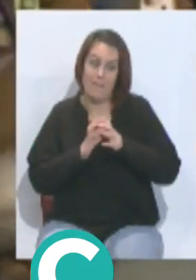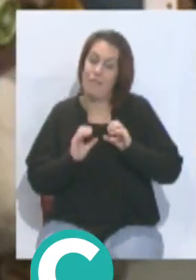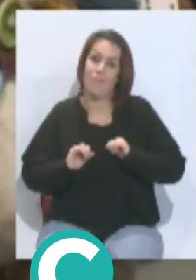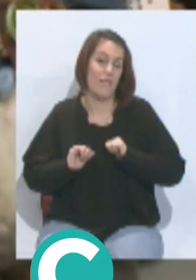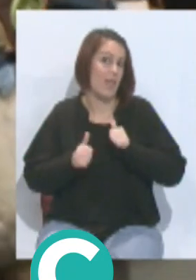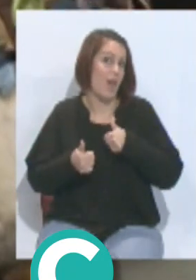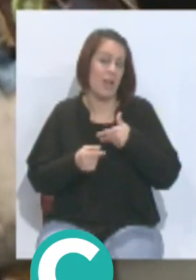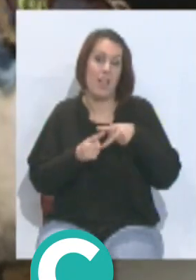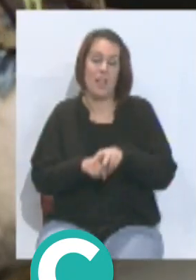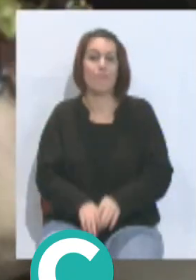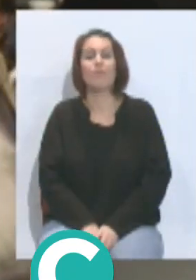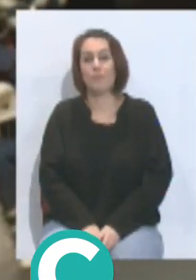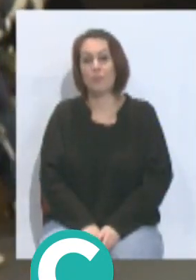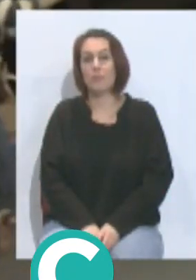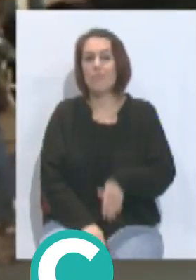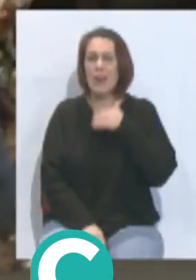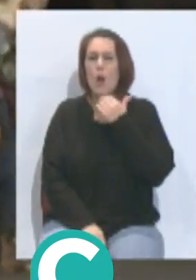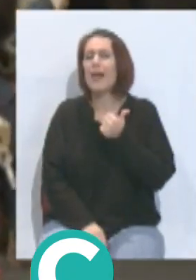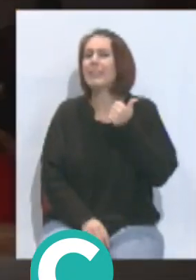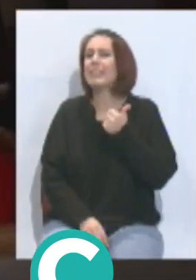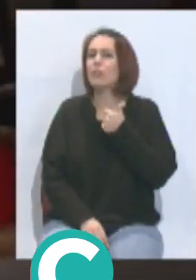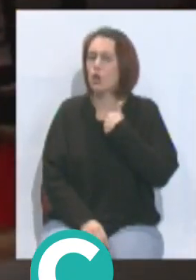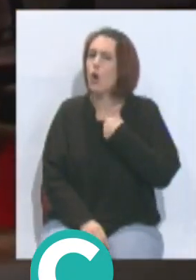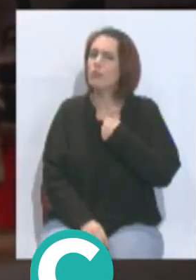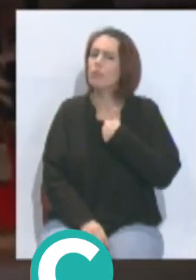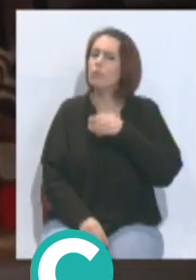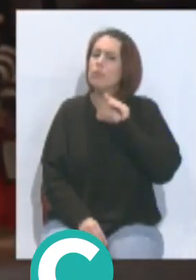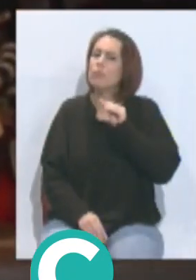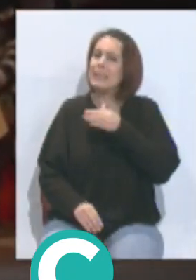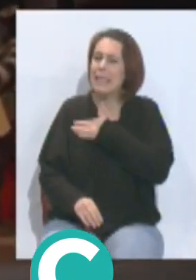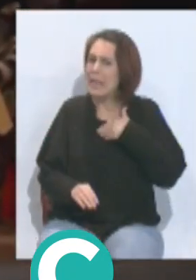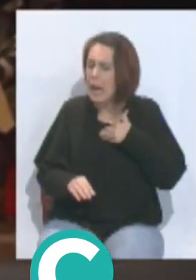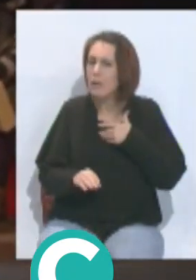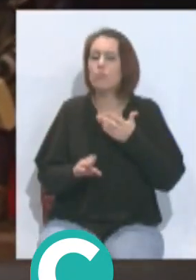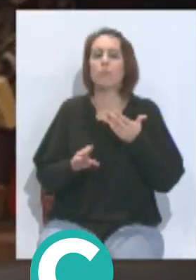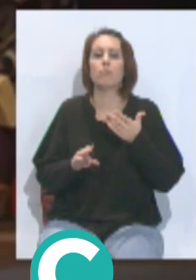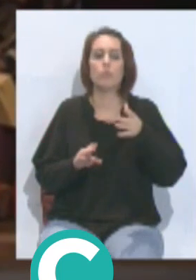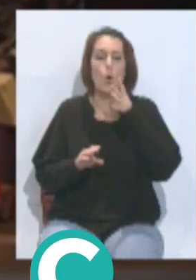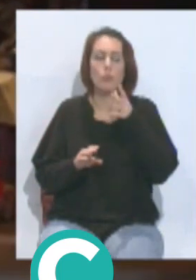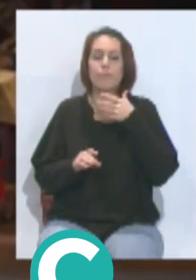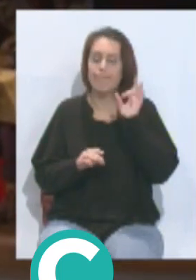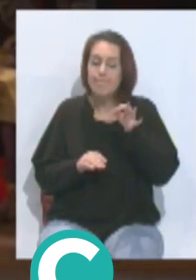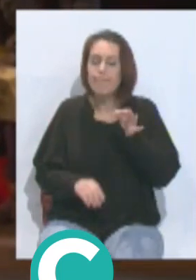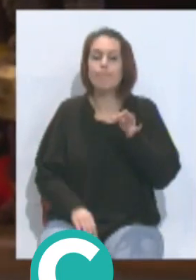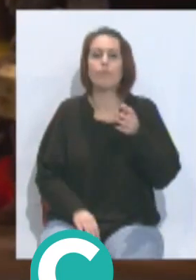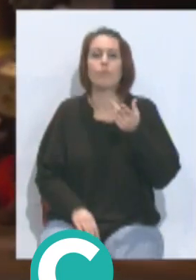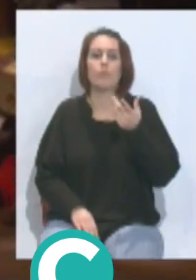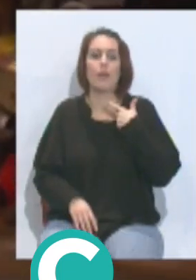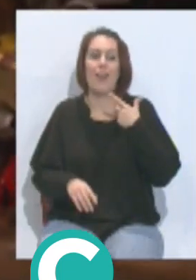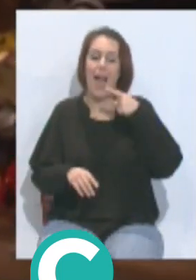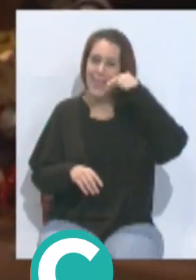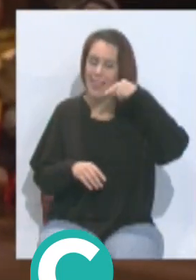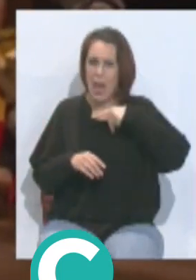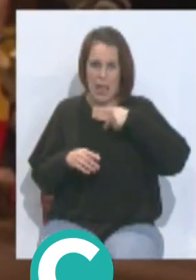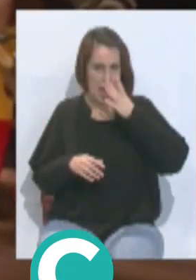comenzar el taller, ¿no? ¿Hay algo más sobre lo que te quería preguntar antes de despedirte, Miguel? Porque es verdad que también todo lo que está haciendo la Cátedra